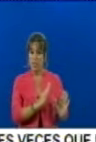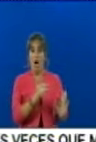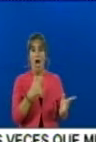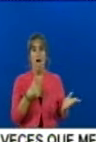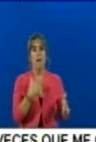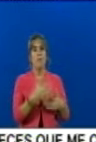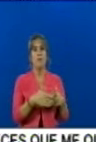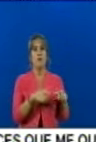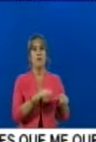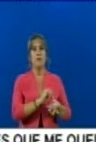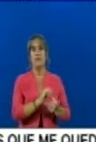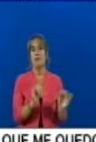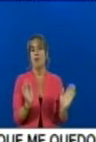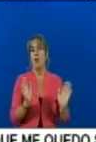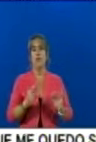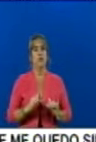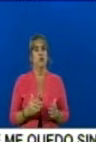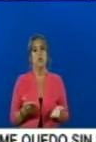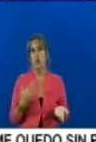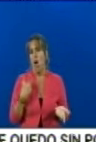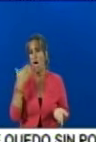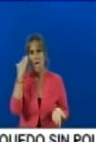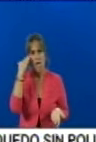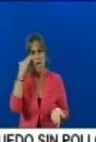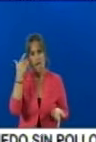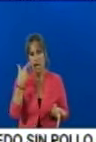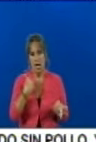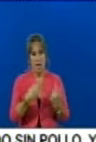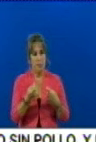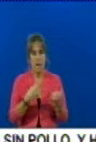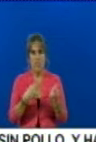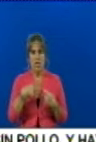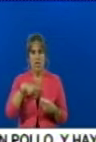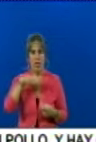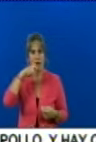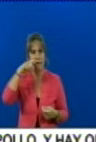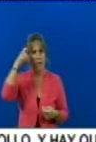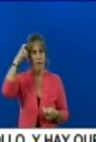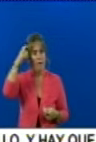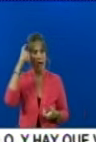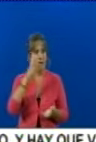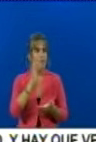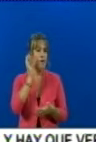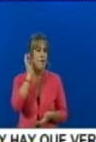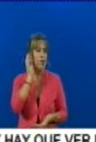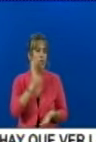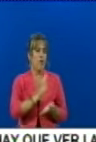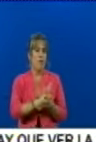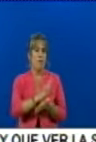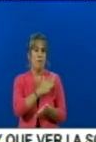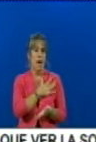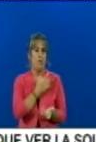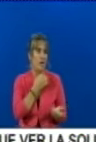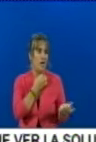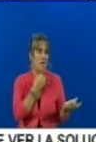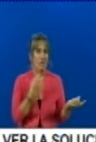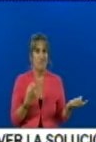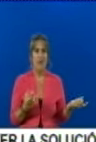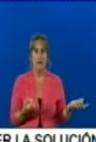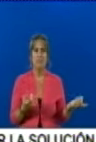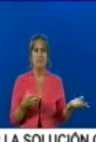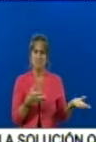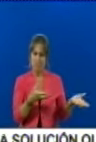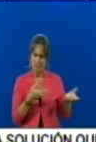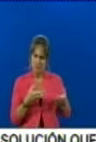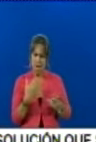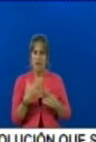un problema de información, no tiene sentido que le hayan vendido la compota de febrero, la de marzo y no la de enero. Lo revisaremos, nos